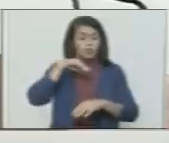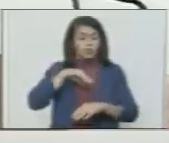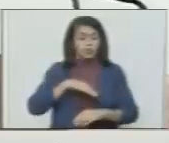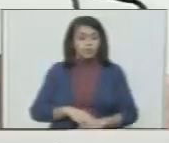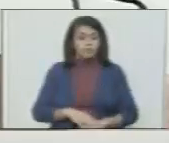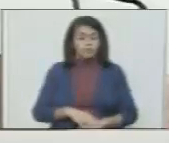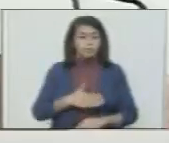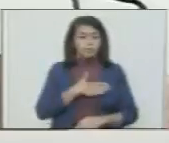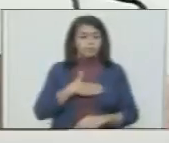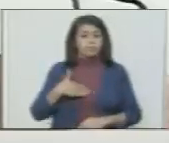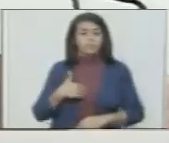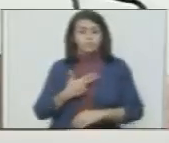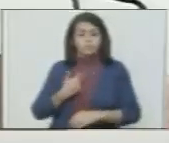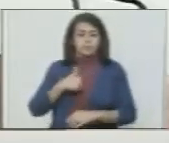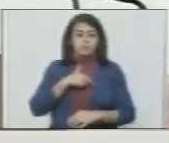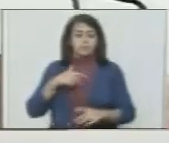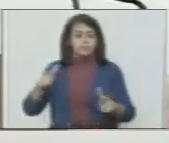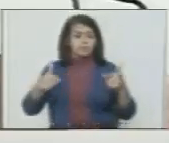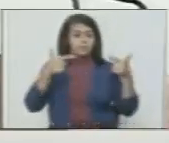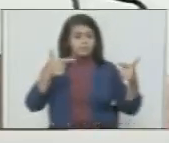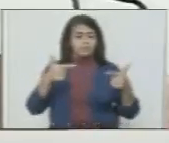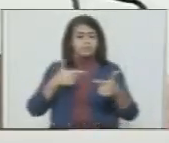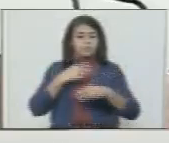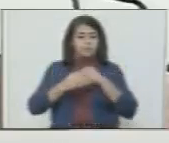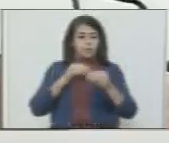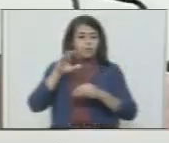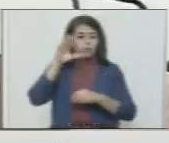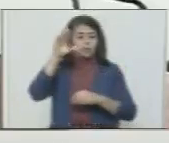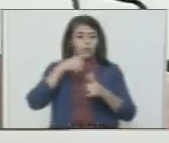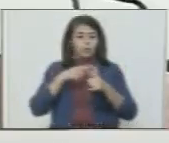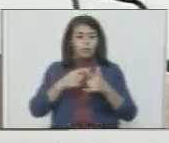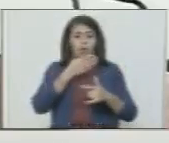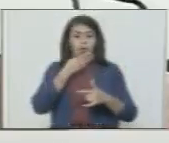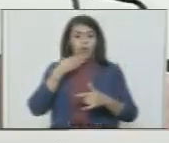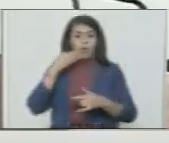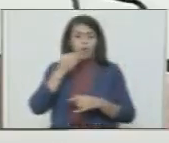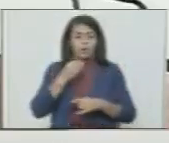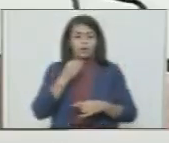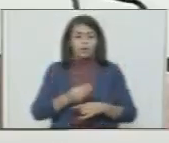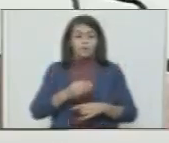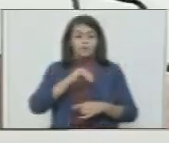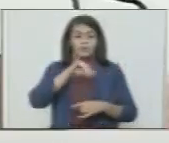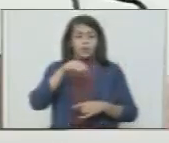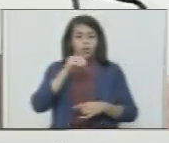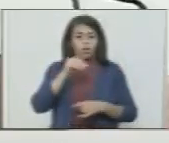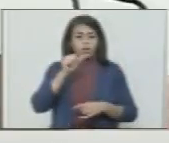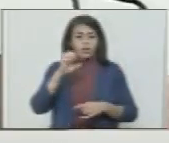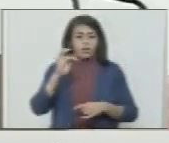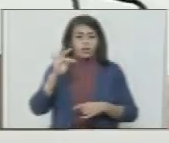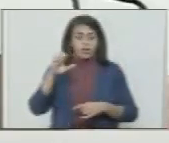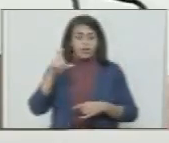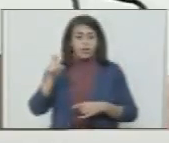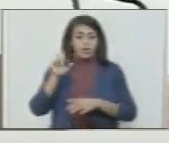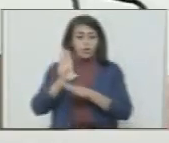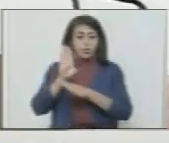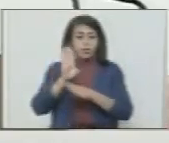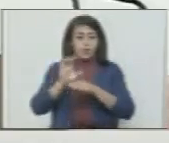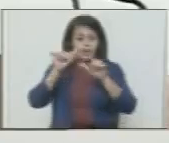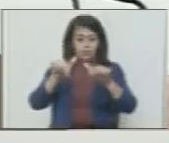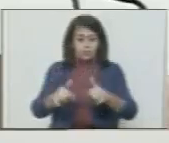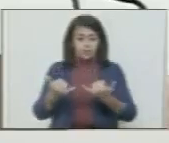a pesar de la pretensión de nuestros enemigos de arrebatarnos el futuro, esta juventud de José Félix Rivas supo conservar